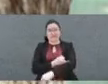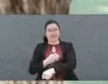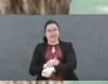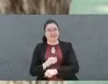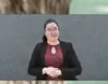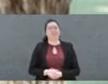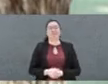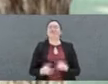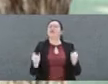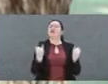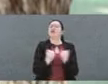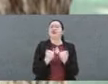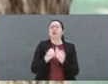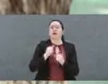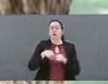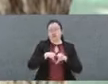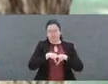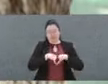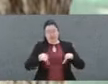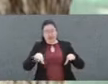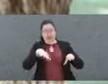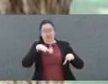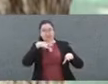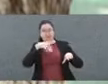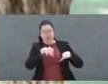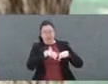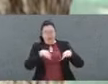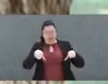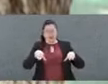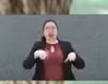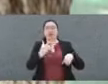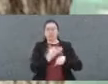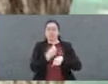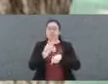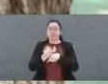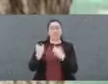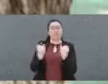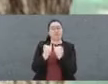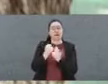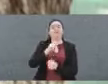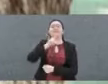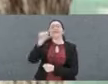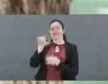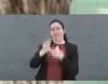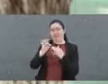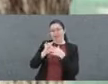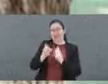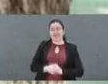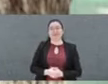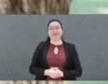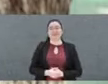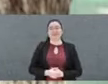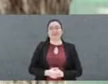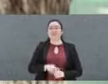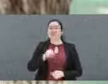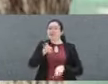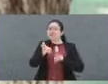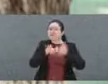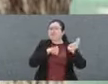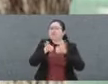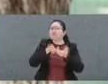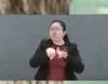obras de drenaje que se han venido haciendo que ya en otro momento podemos explicarles. Estas obras tienen que ver